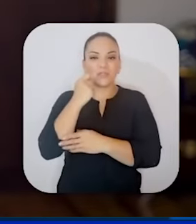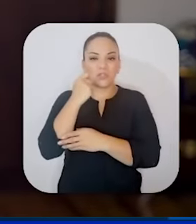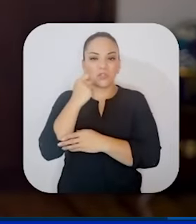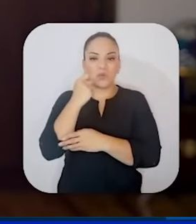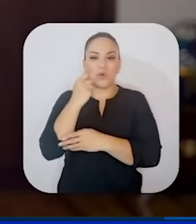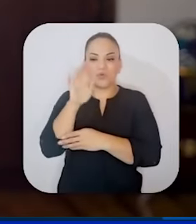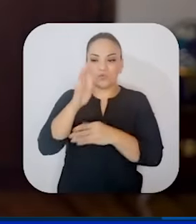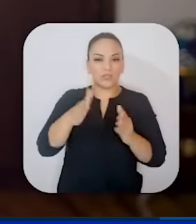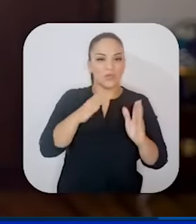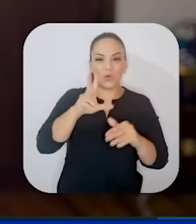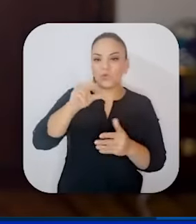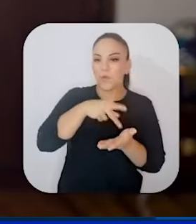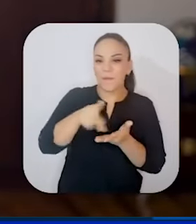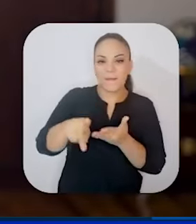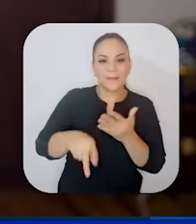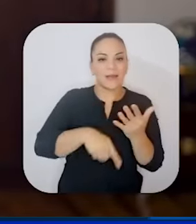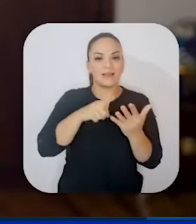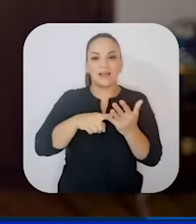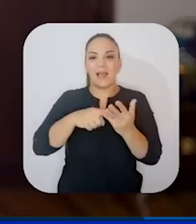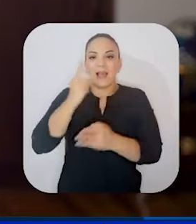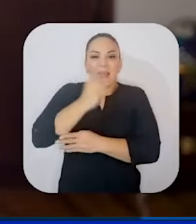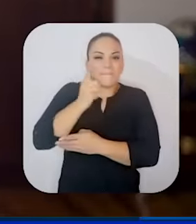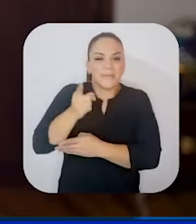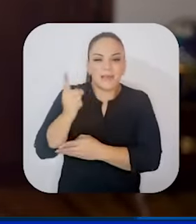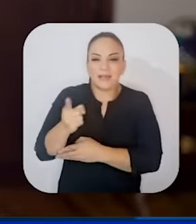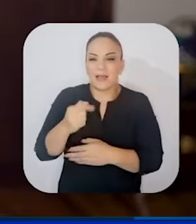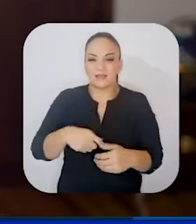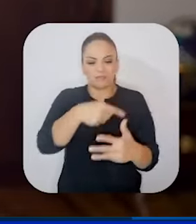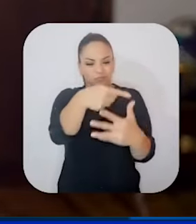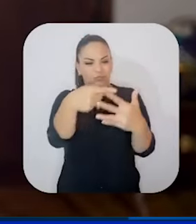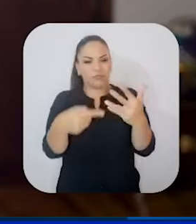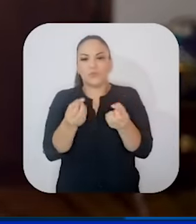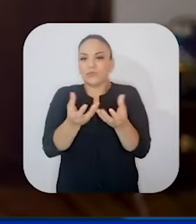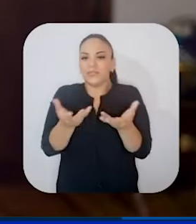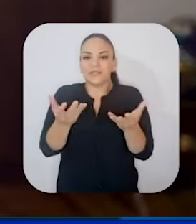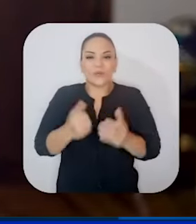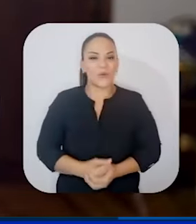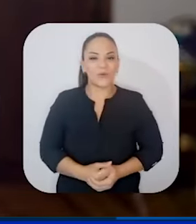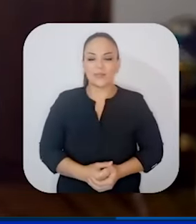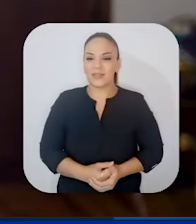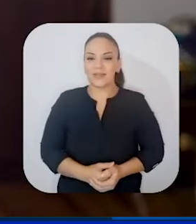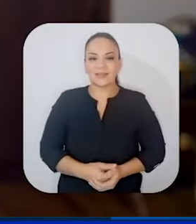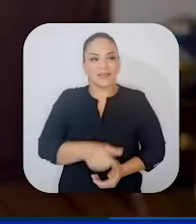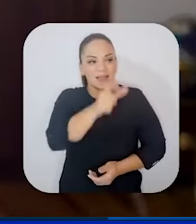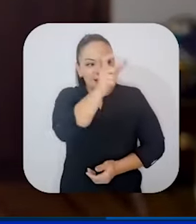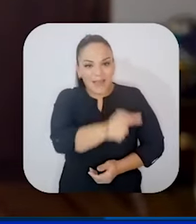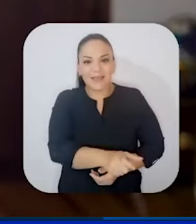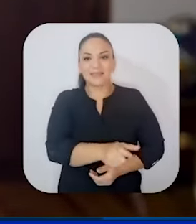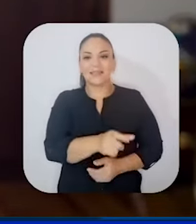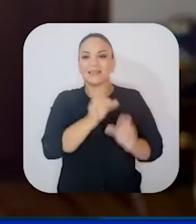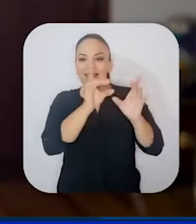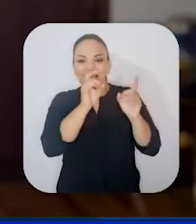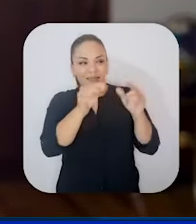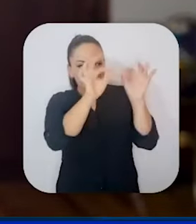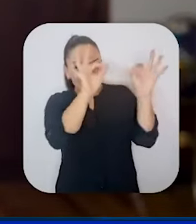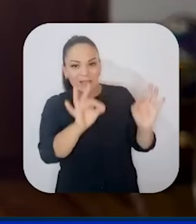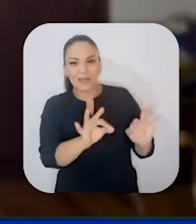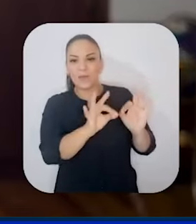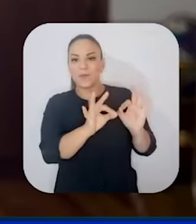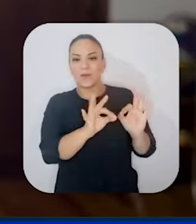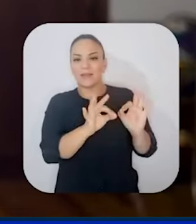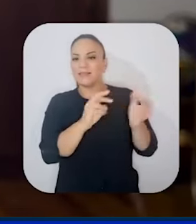alimenticia, amenazas, en otras palabras, con un criminal con el